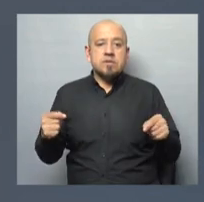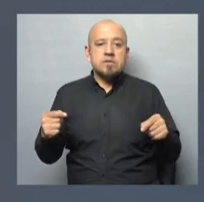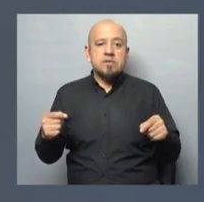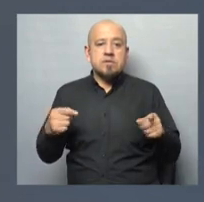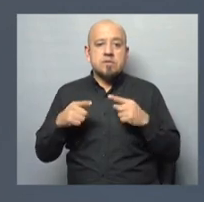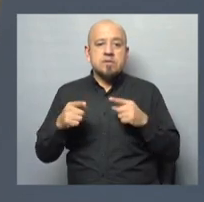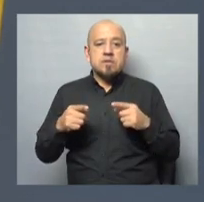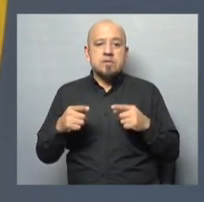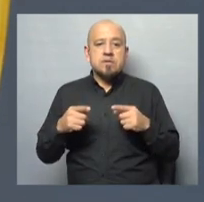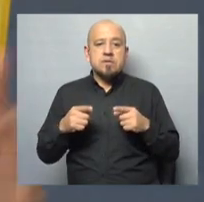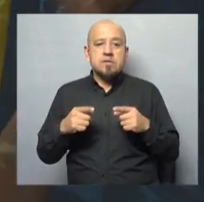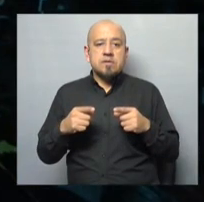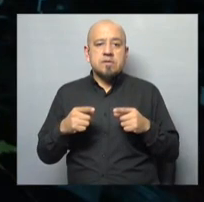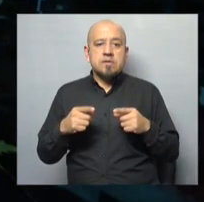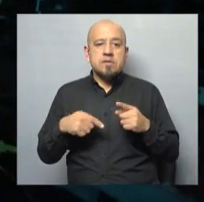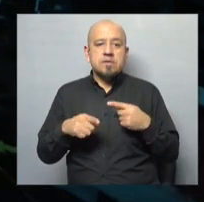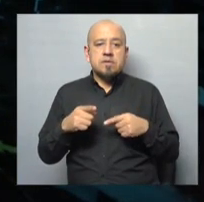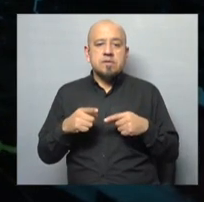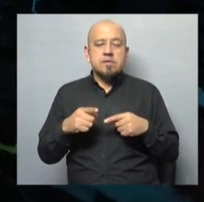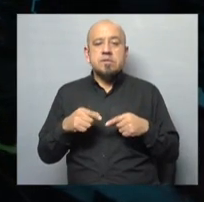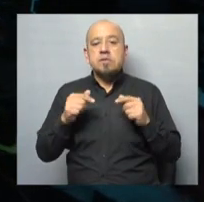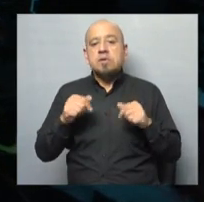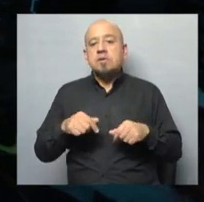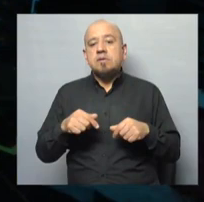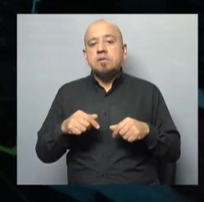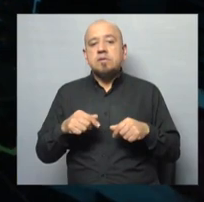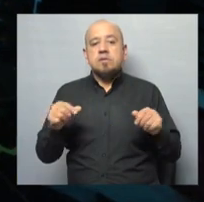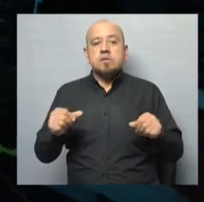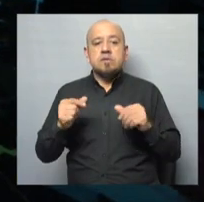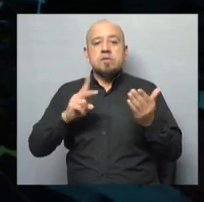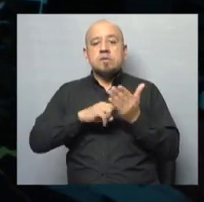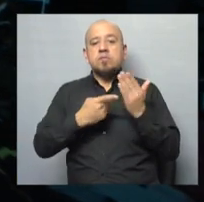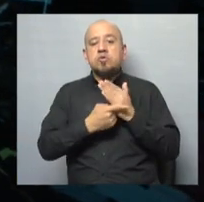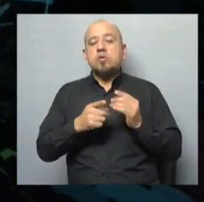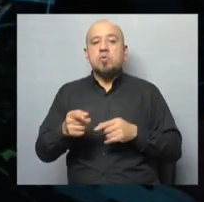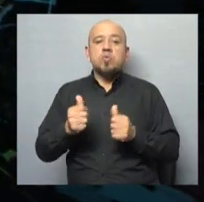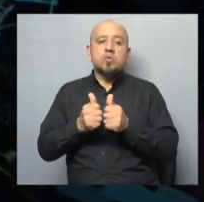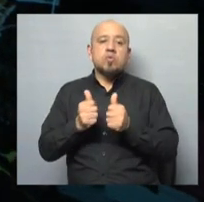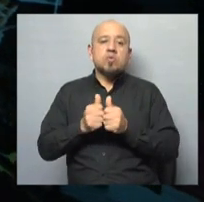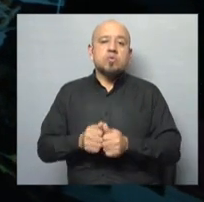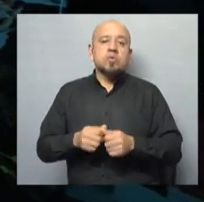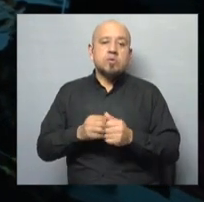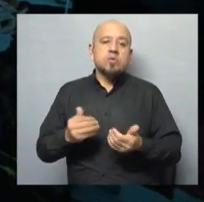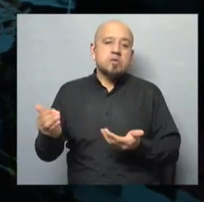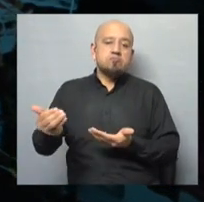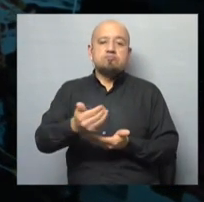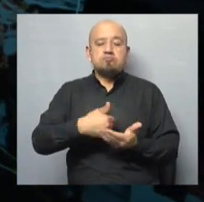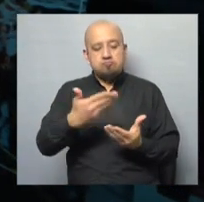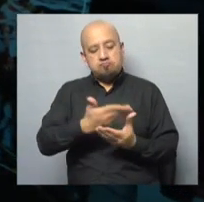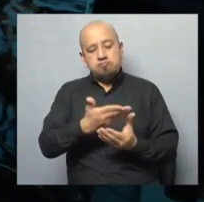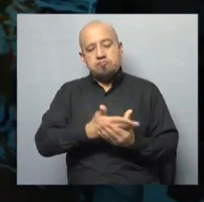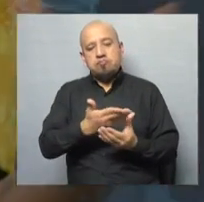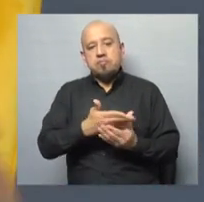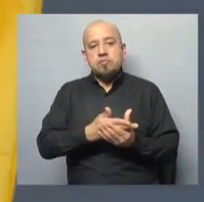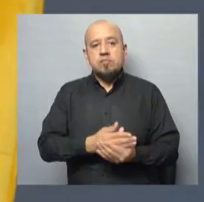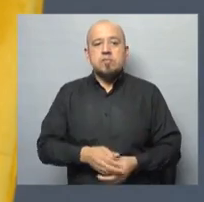cuadros y estamos este justo este fin de semana haciendo un proyecto juntas de agarrar todo el archivo familiar desde donde vinieron